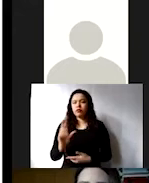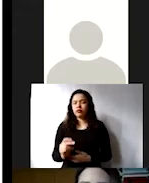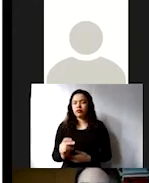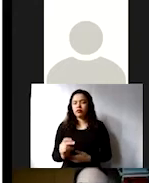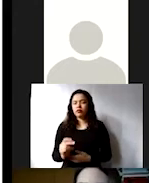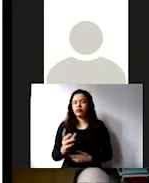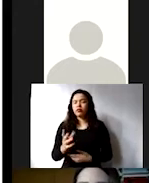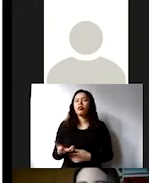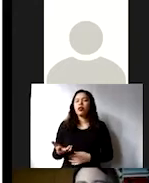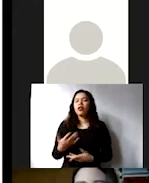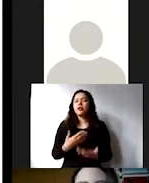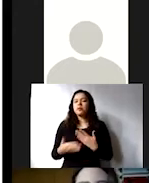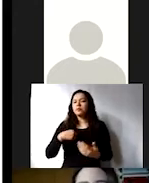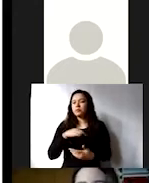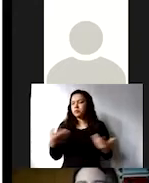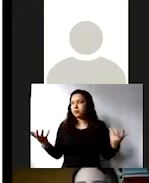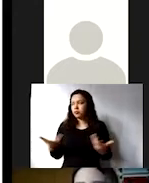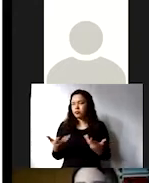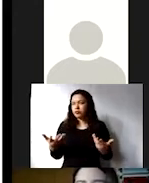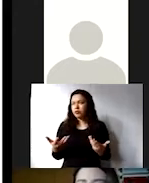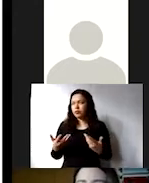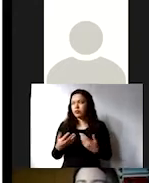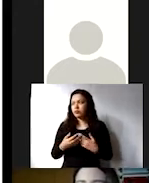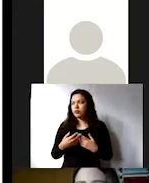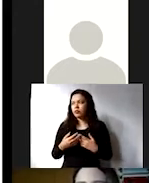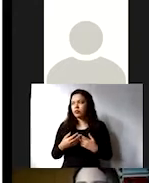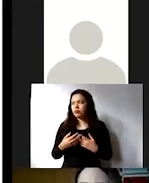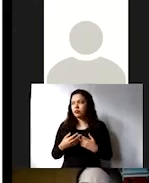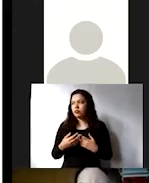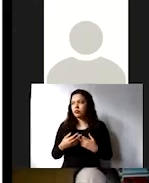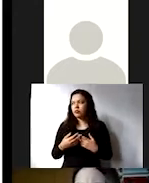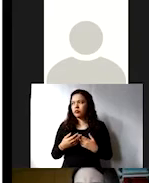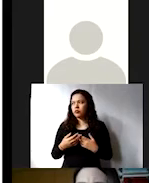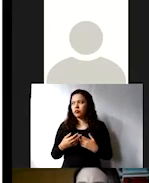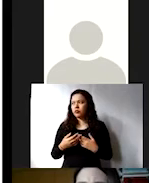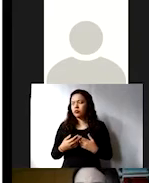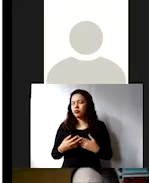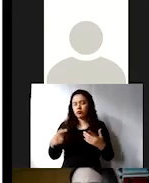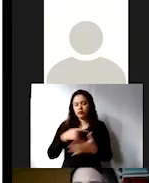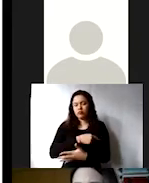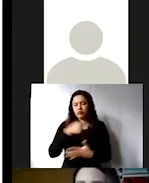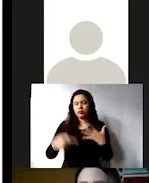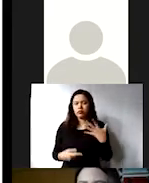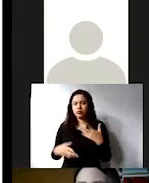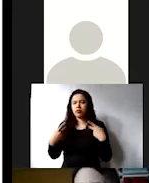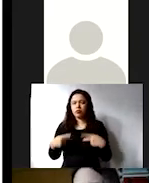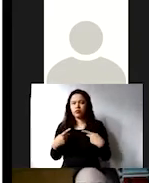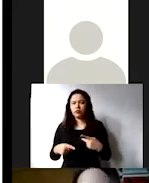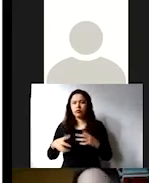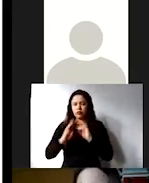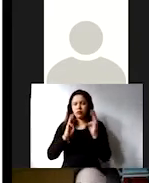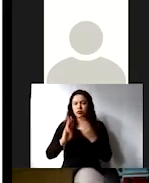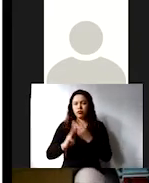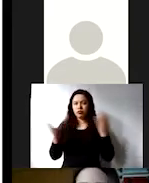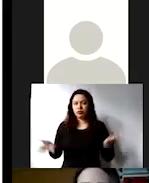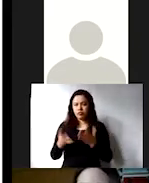contribuyendo, se acordarán, o sea, se busca que las acciones que tengamos siempre tengan al menos en la mira estos 5 aspectos: